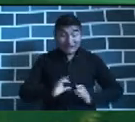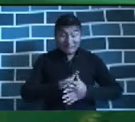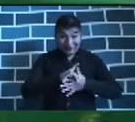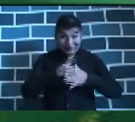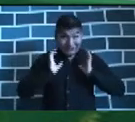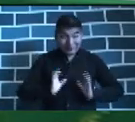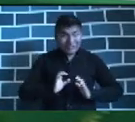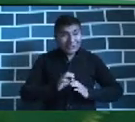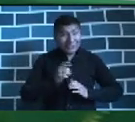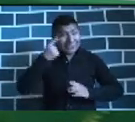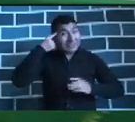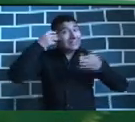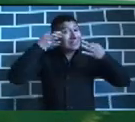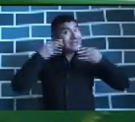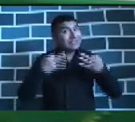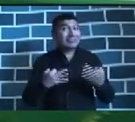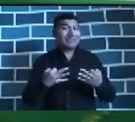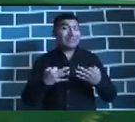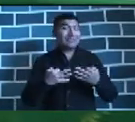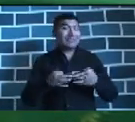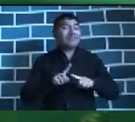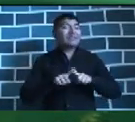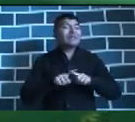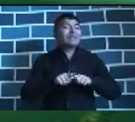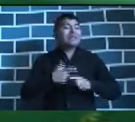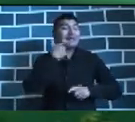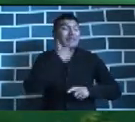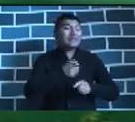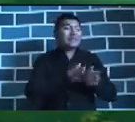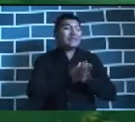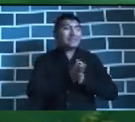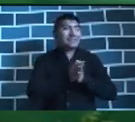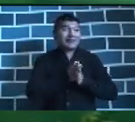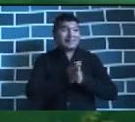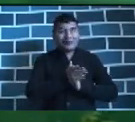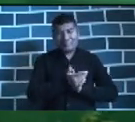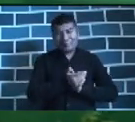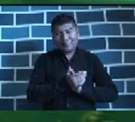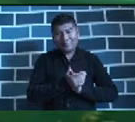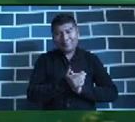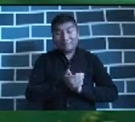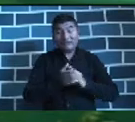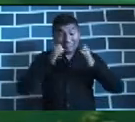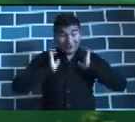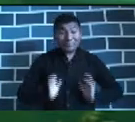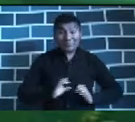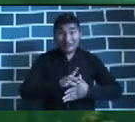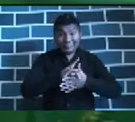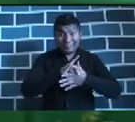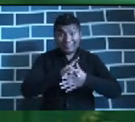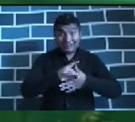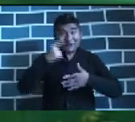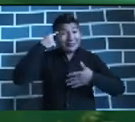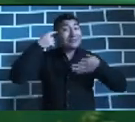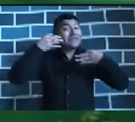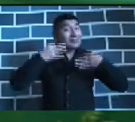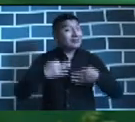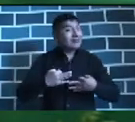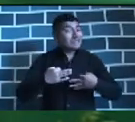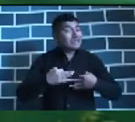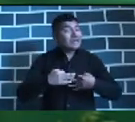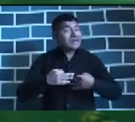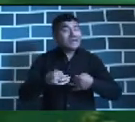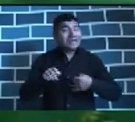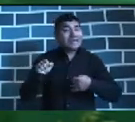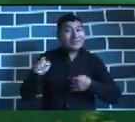decide de acuerdo a sus intereses la carne decide de acuerdo a